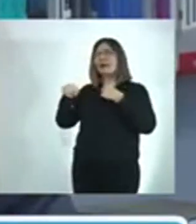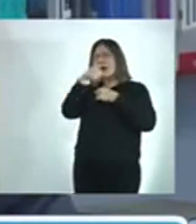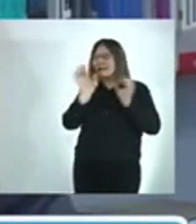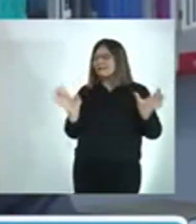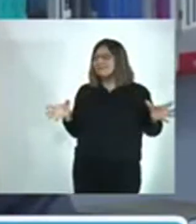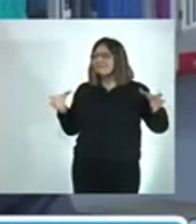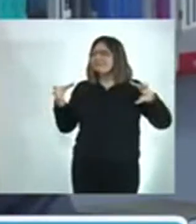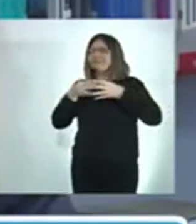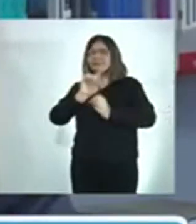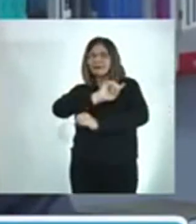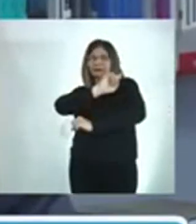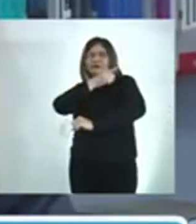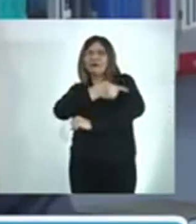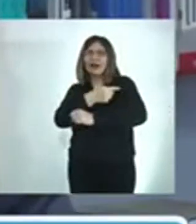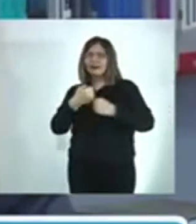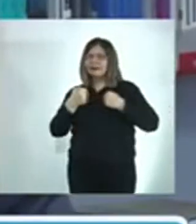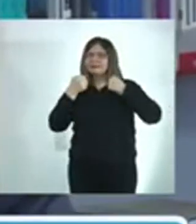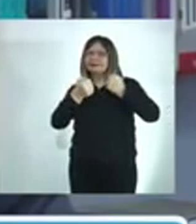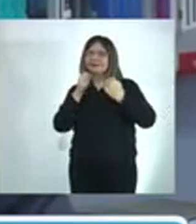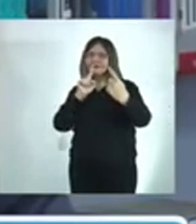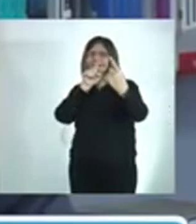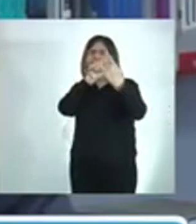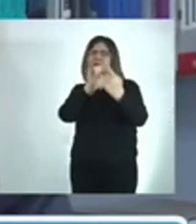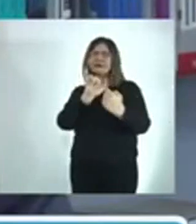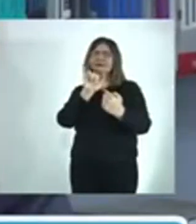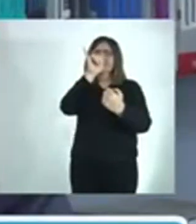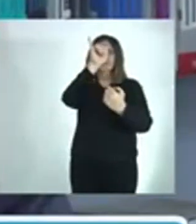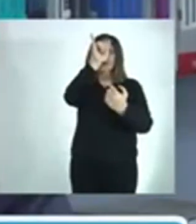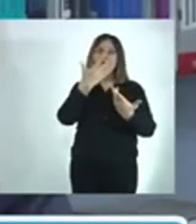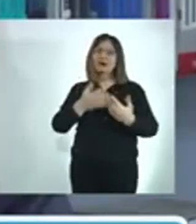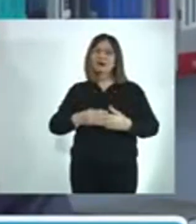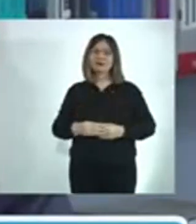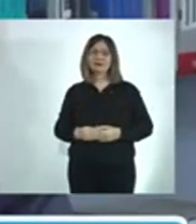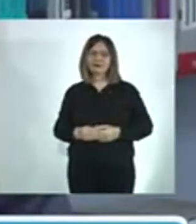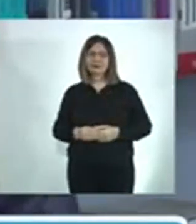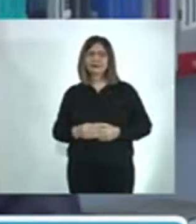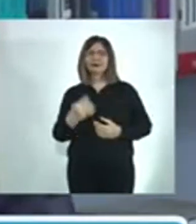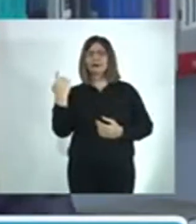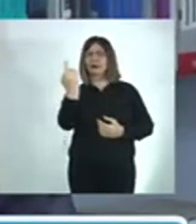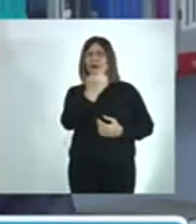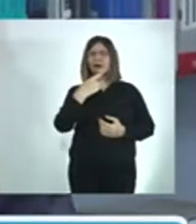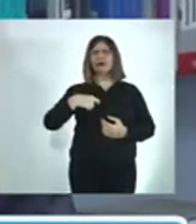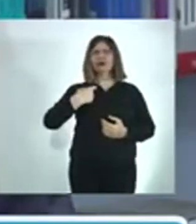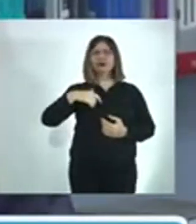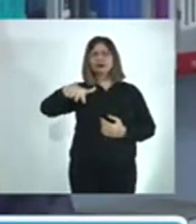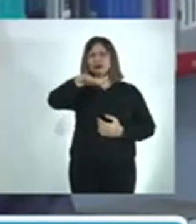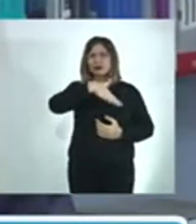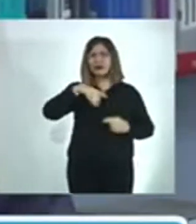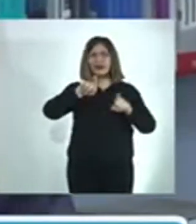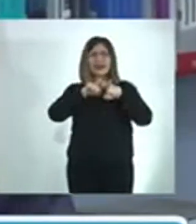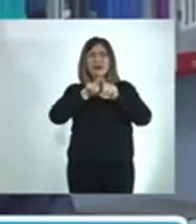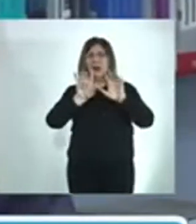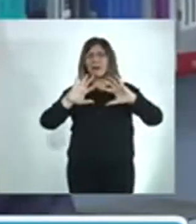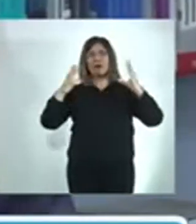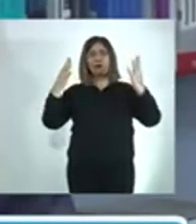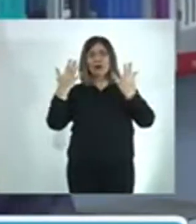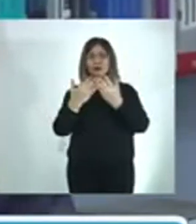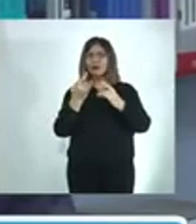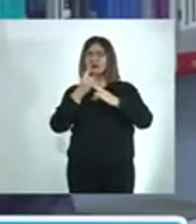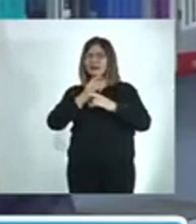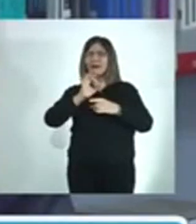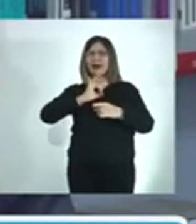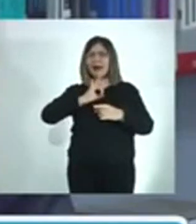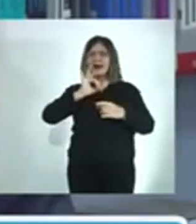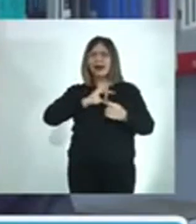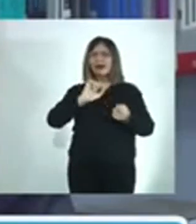nos hace mirar hacia un futuro mejor. Todas las sociedades en el mundo que mejoran su calidad